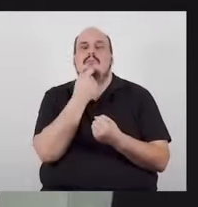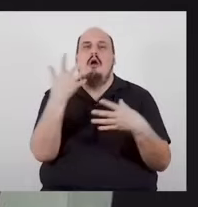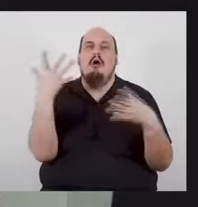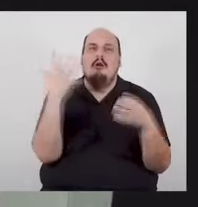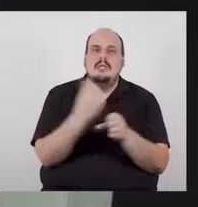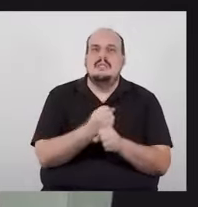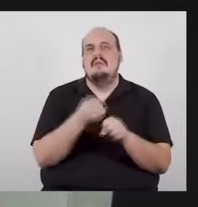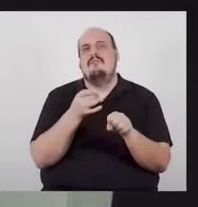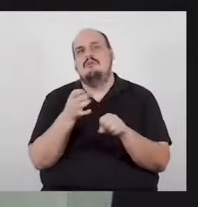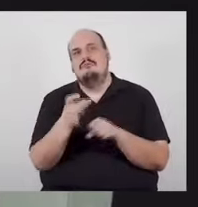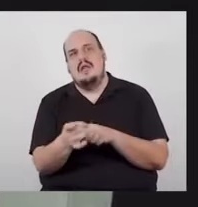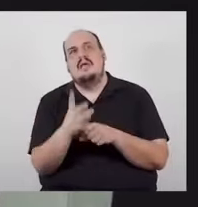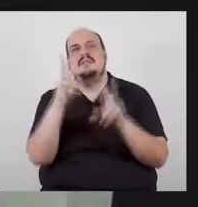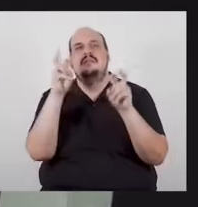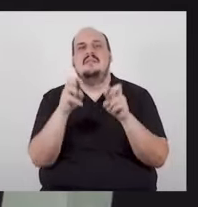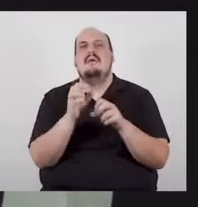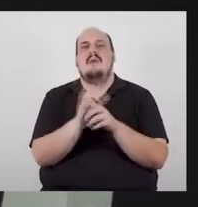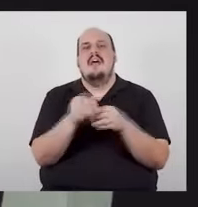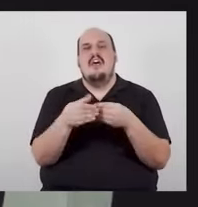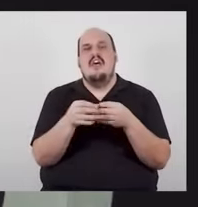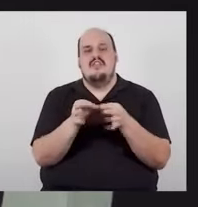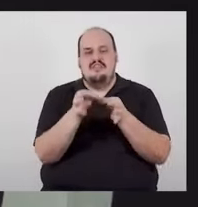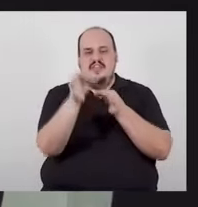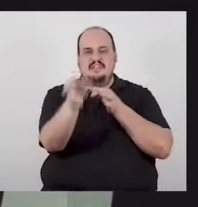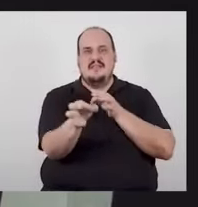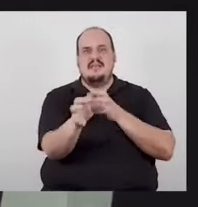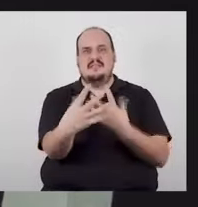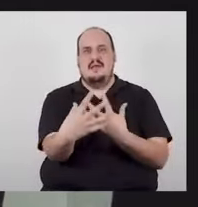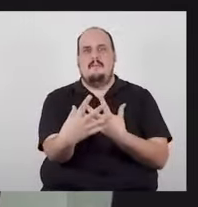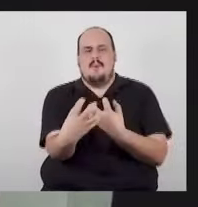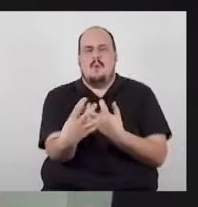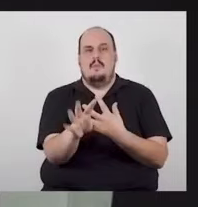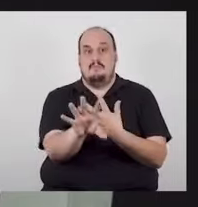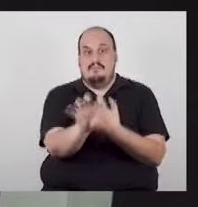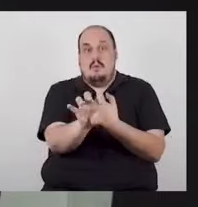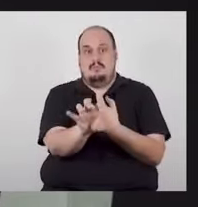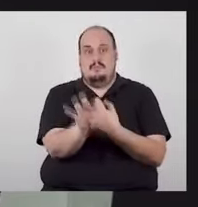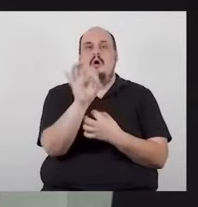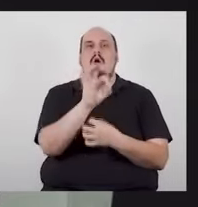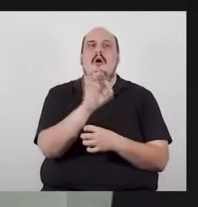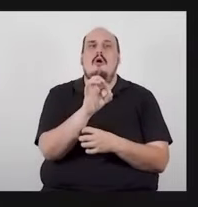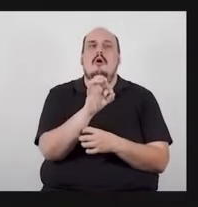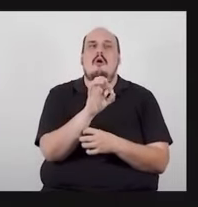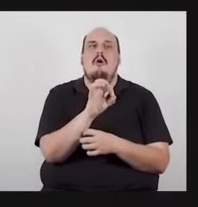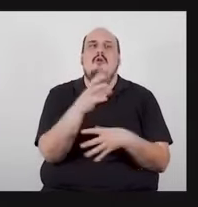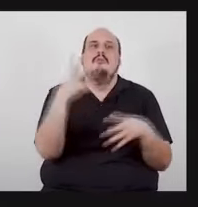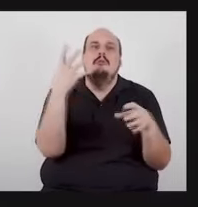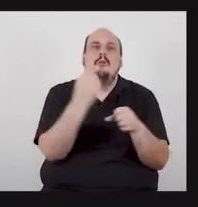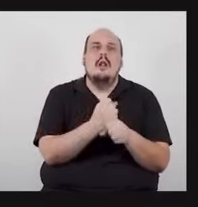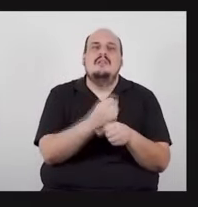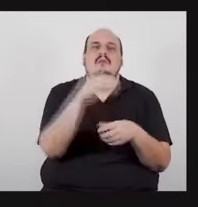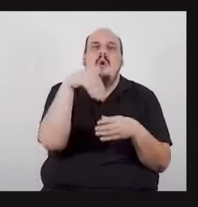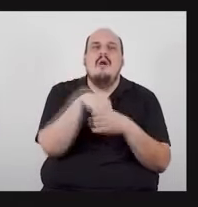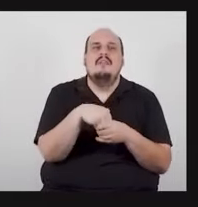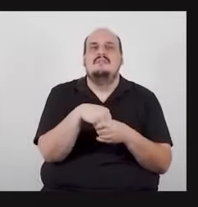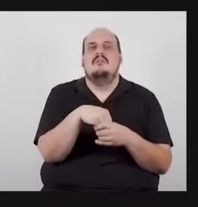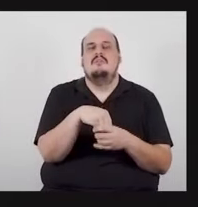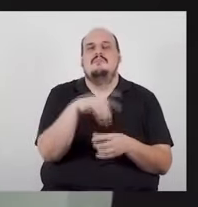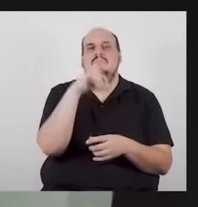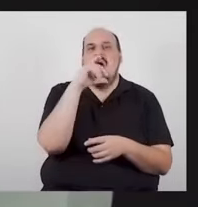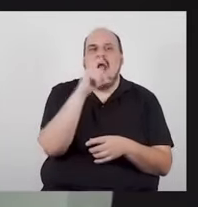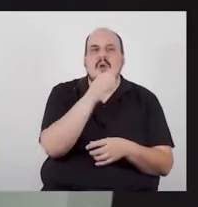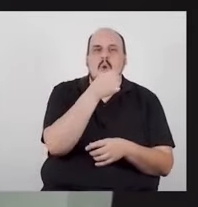para los sensores de distancia, para el detector de suenes o alcoholímetros dentro del transporte público, para que, como pasa